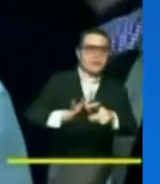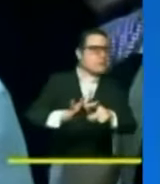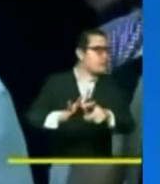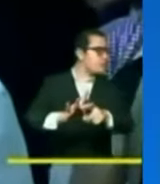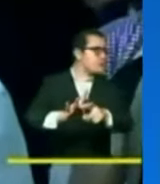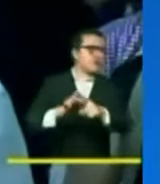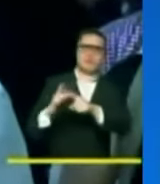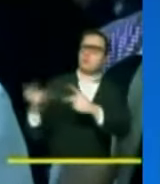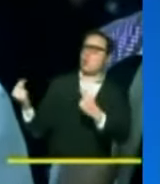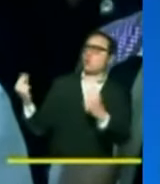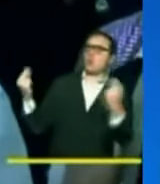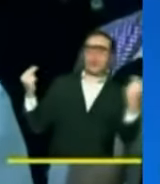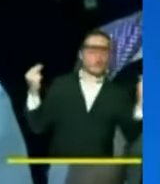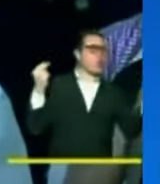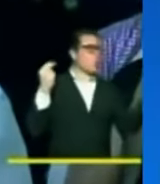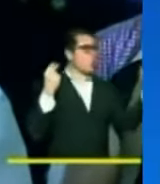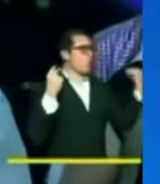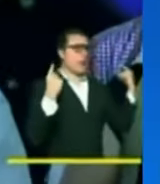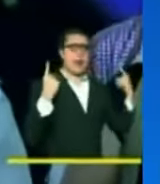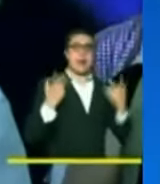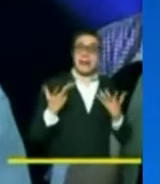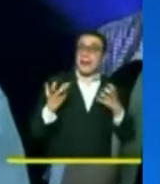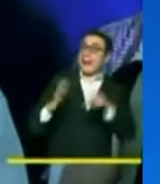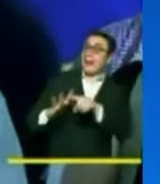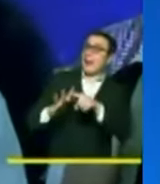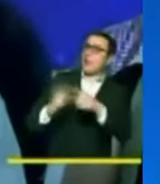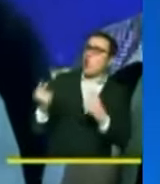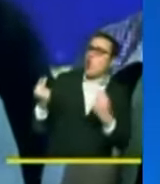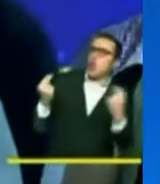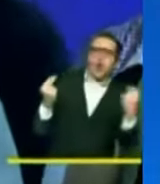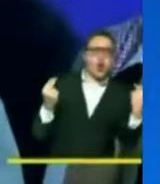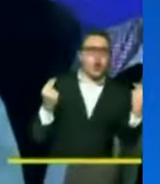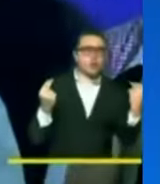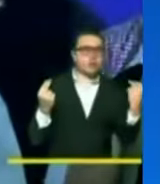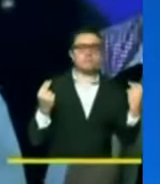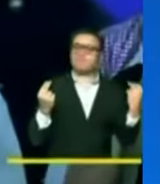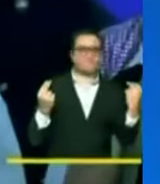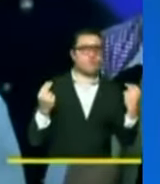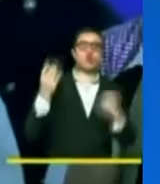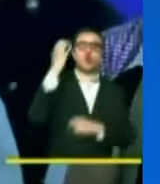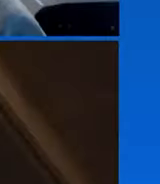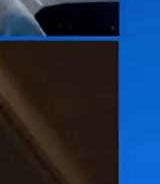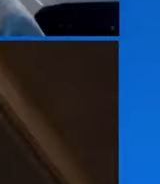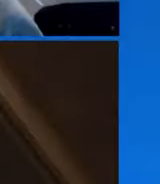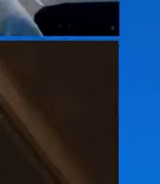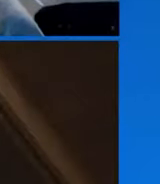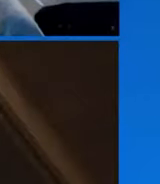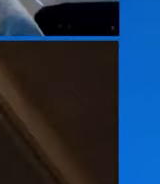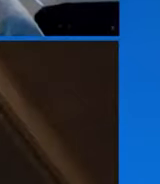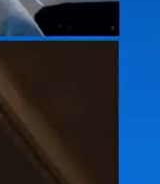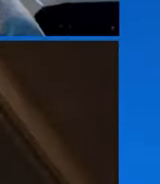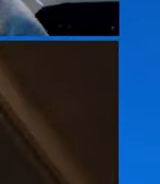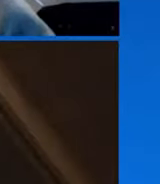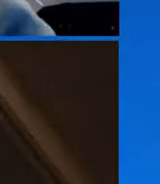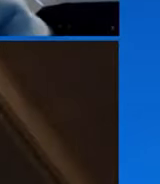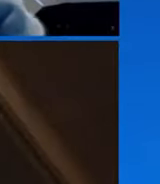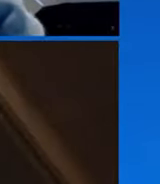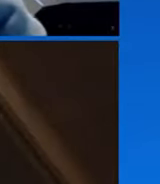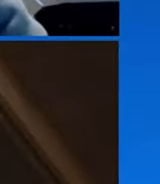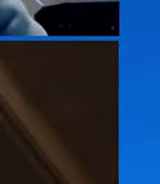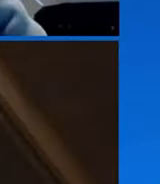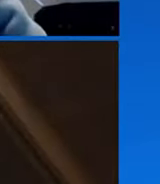mí me parece que eso no es positivo para un gobierno que tiene 20 meses en el mandato andreina Pedro repito con usted se está